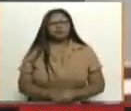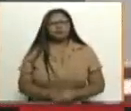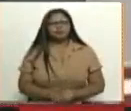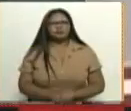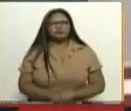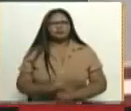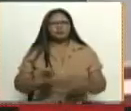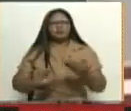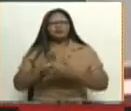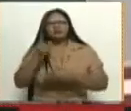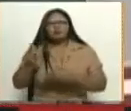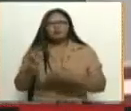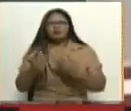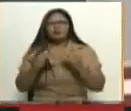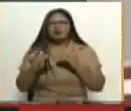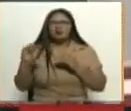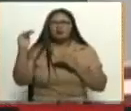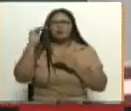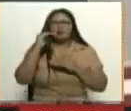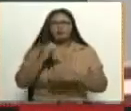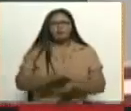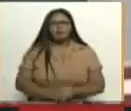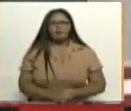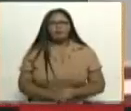que el funcionario de mayor